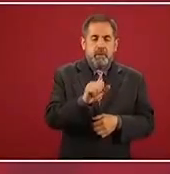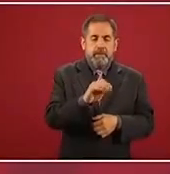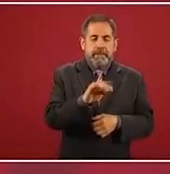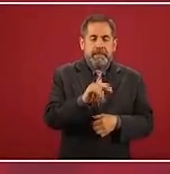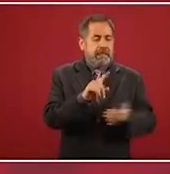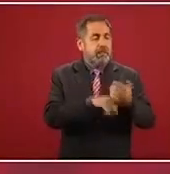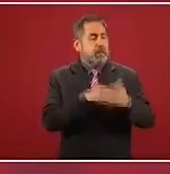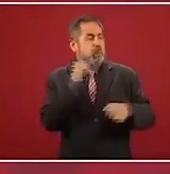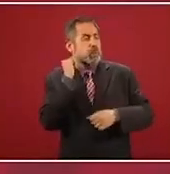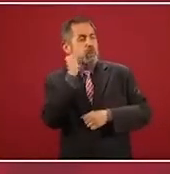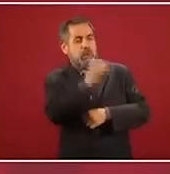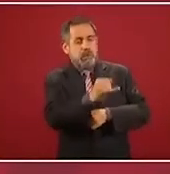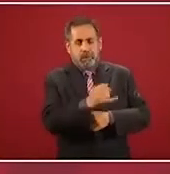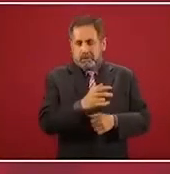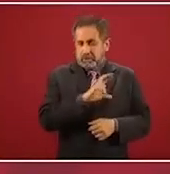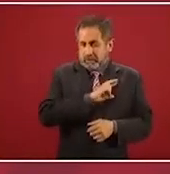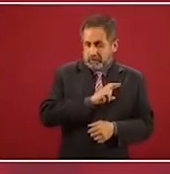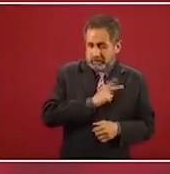o